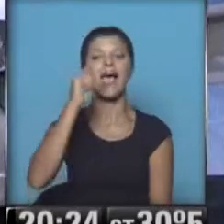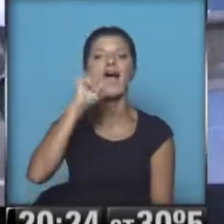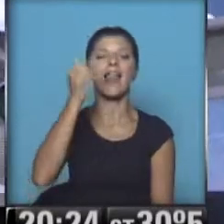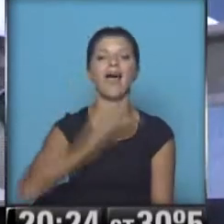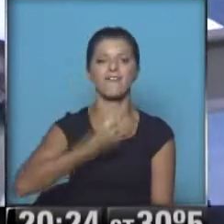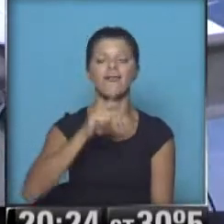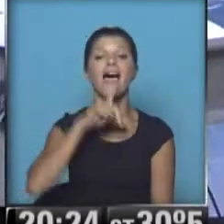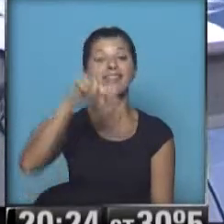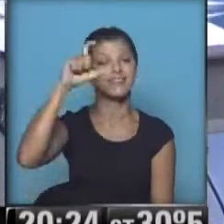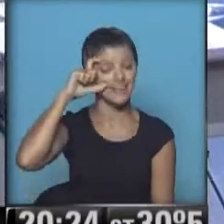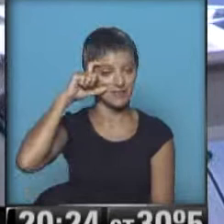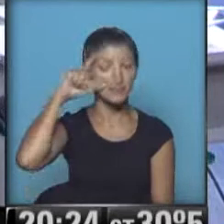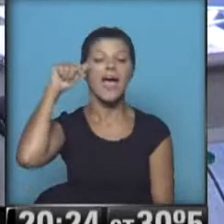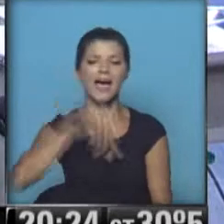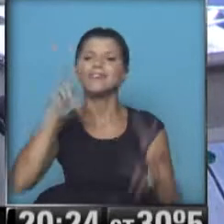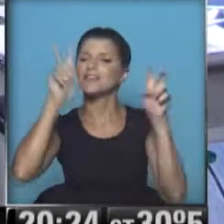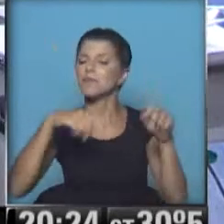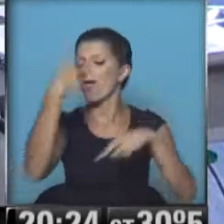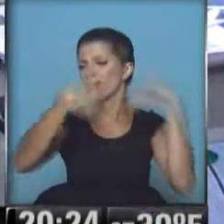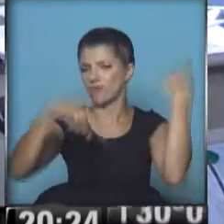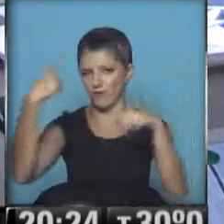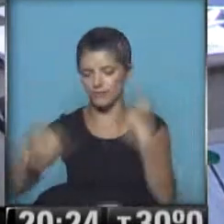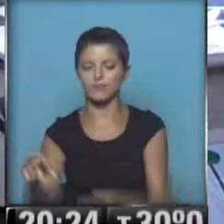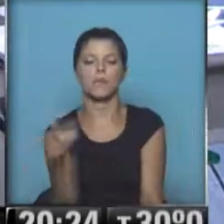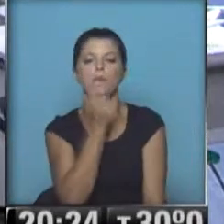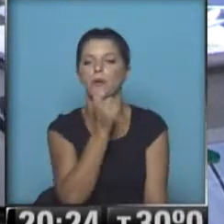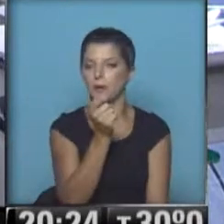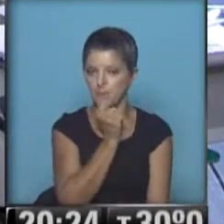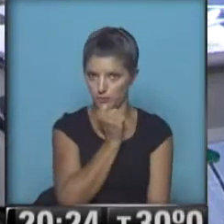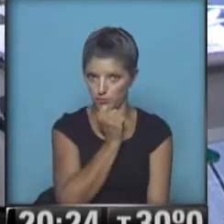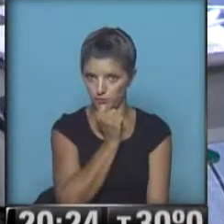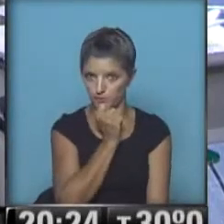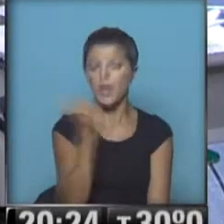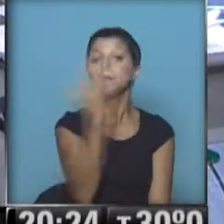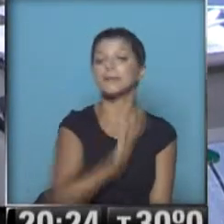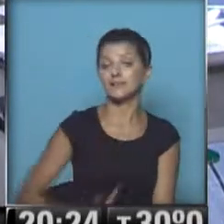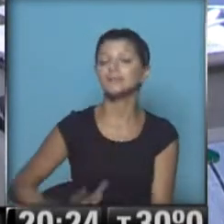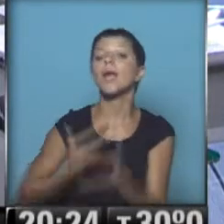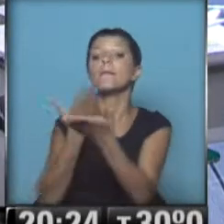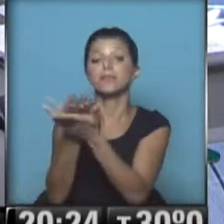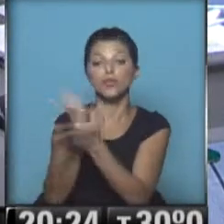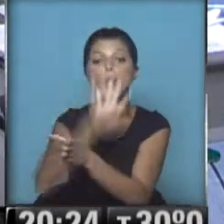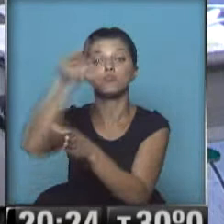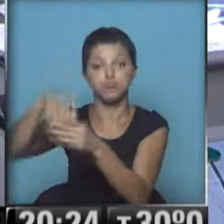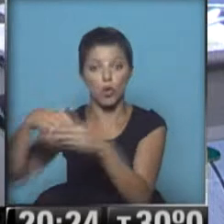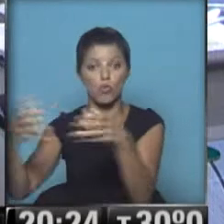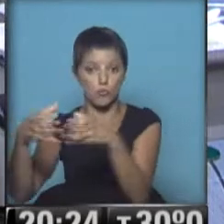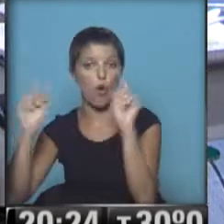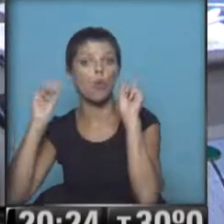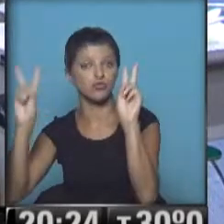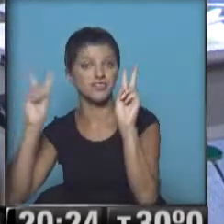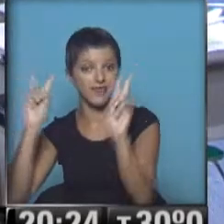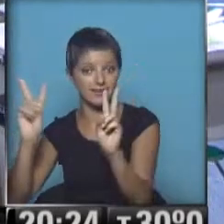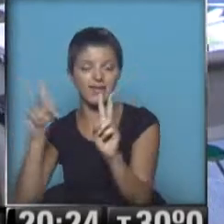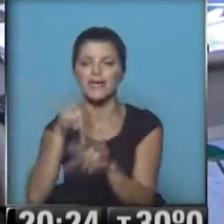allí varias cuestiones abordó la primera mandataria. Por ejemplo, la Presidenta Cristina Fernández le pidió a los integrantes del Partido Justicialista que no les